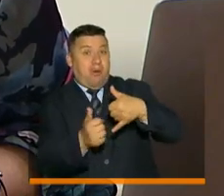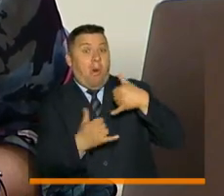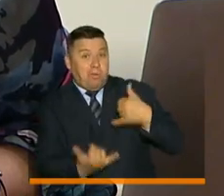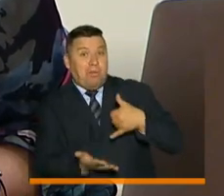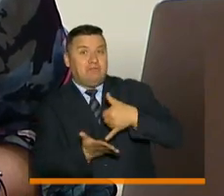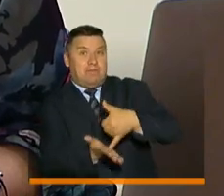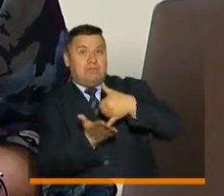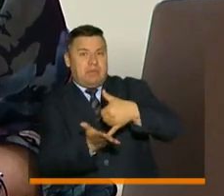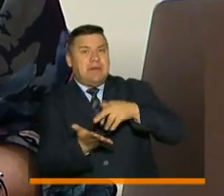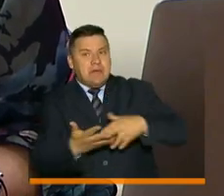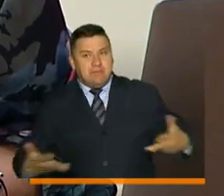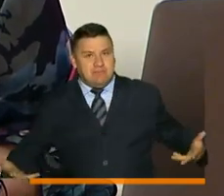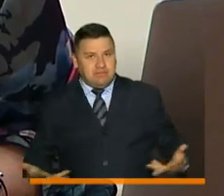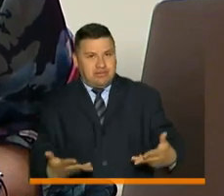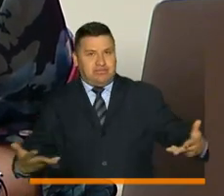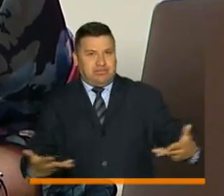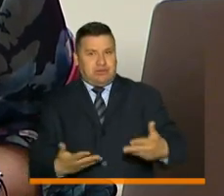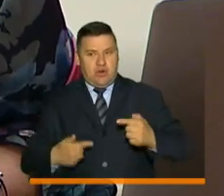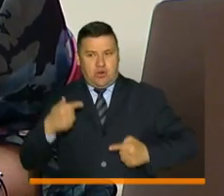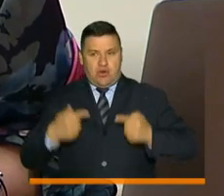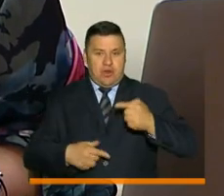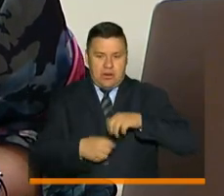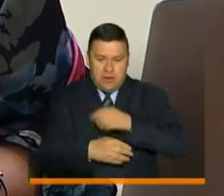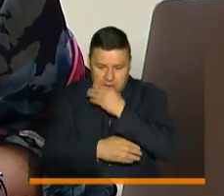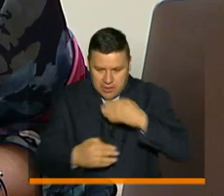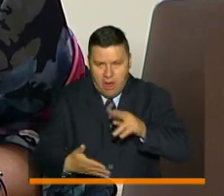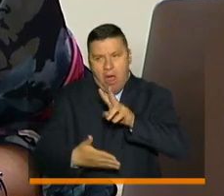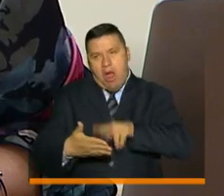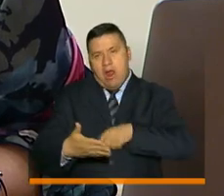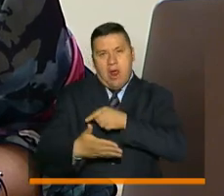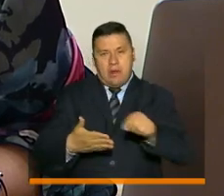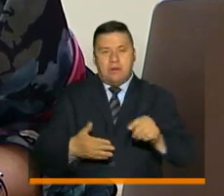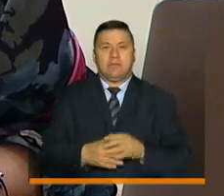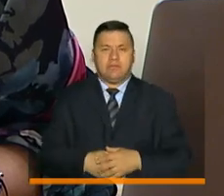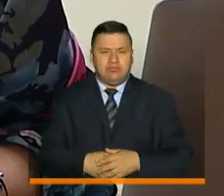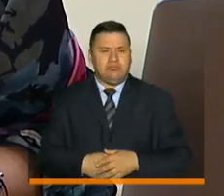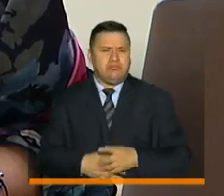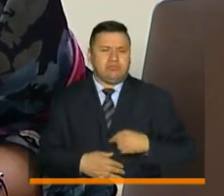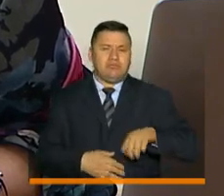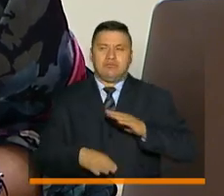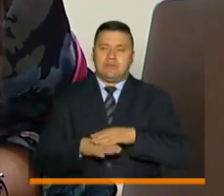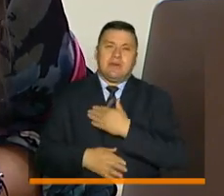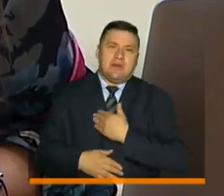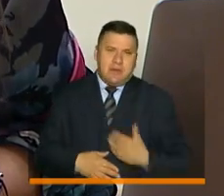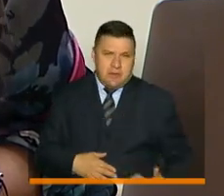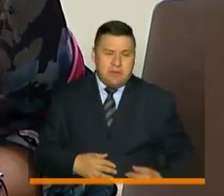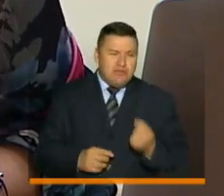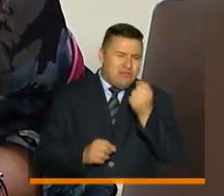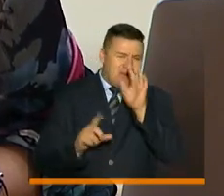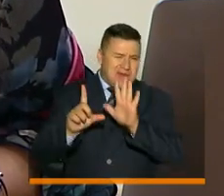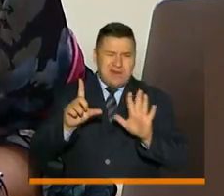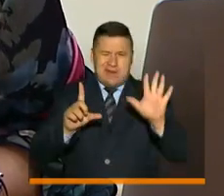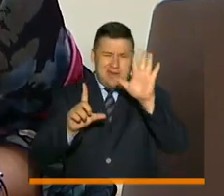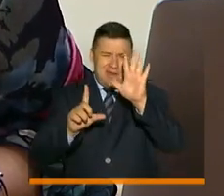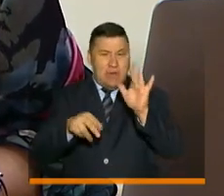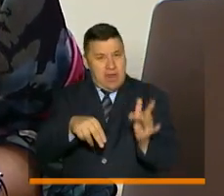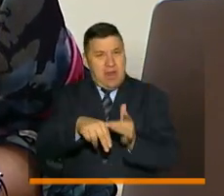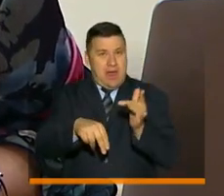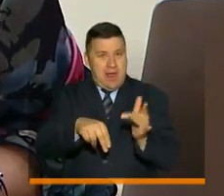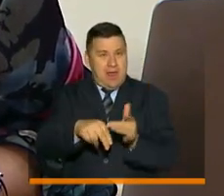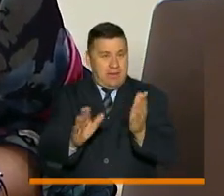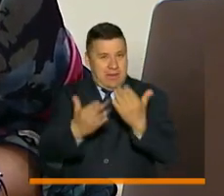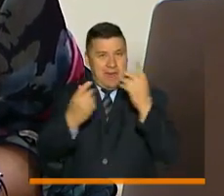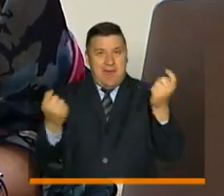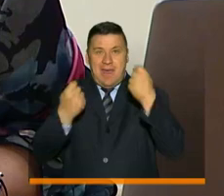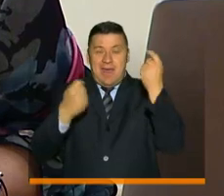todo, todos ayudaremos al desarrollo de las competencias en los niños de lectura y escritura. Tenemos, presidente, un corto video que anima a los niños y